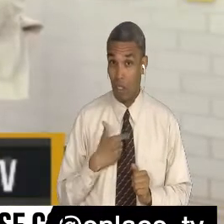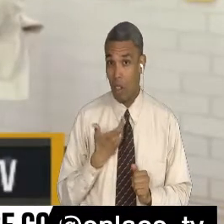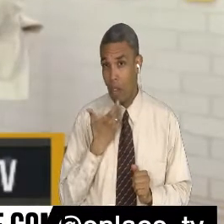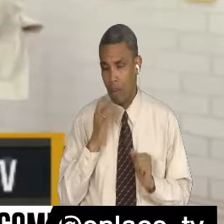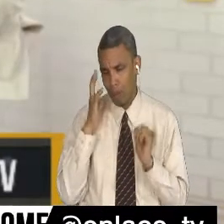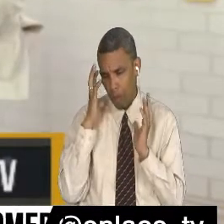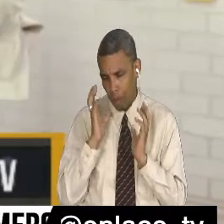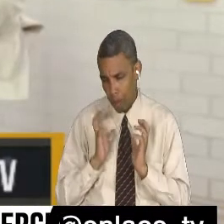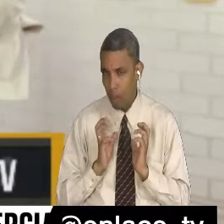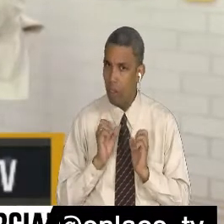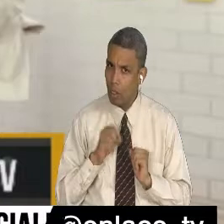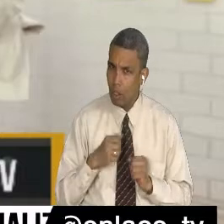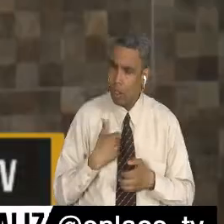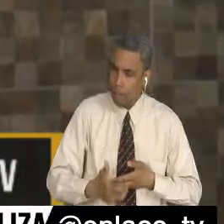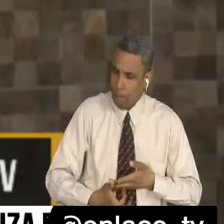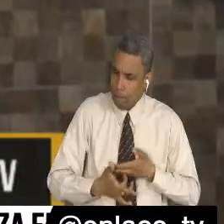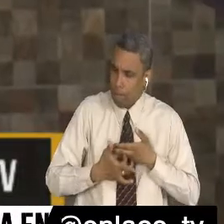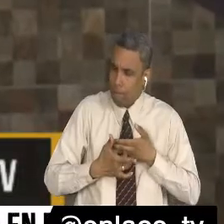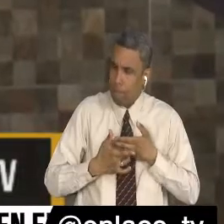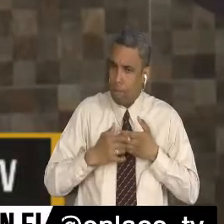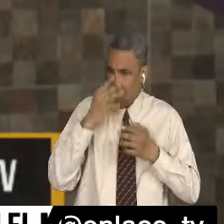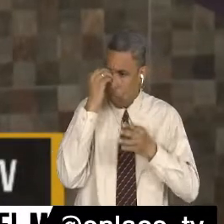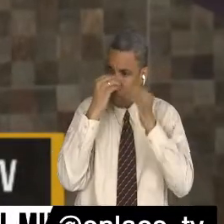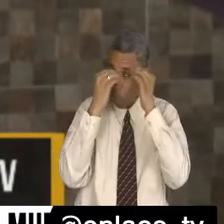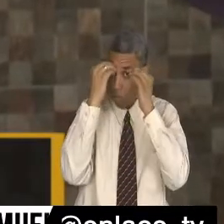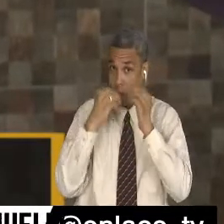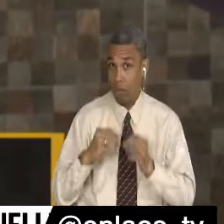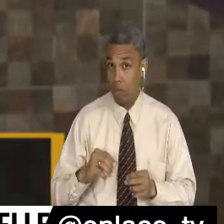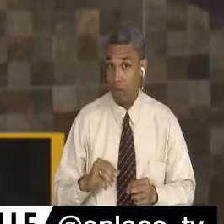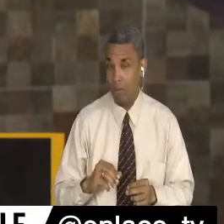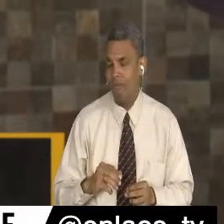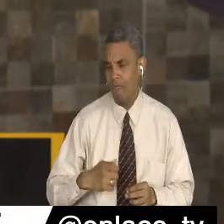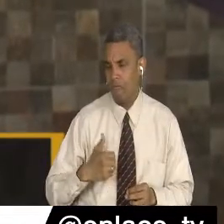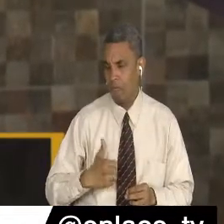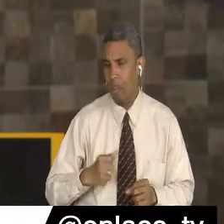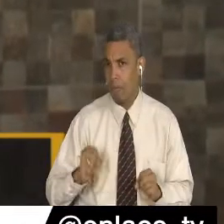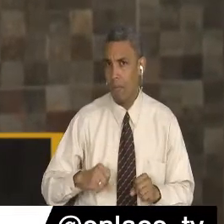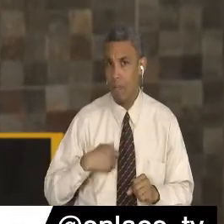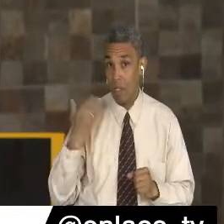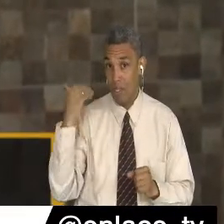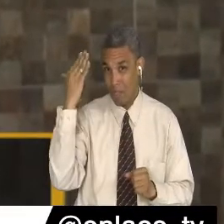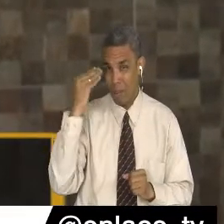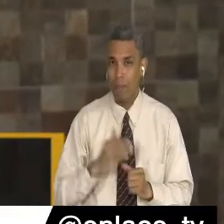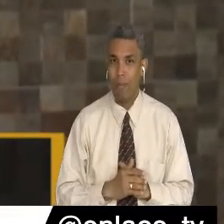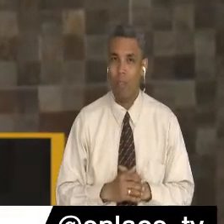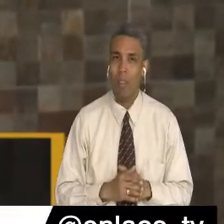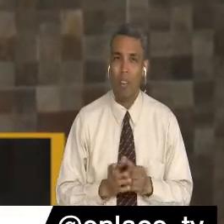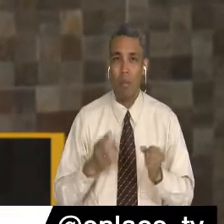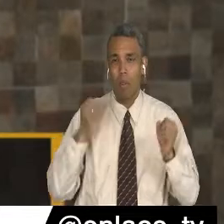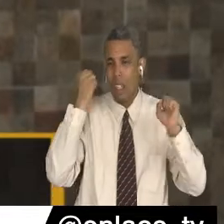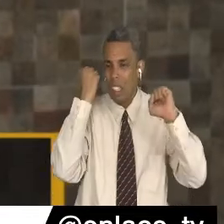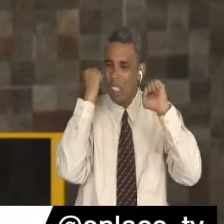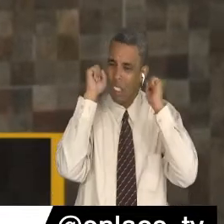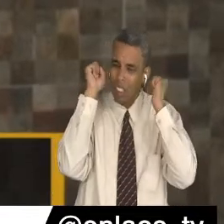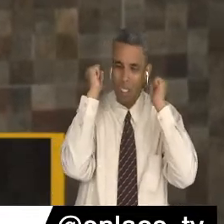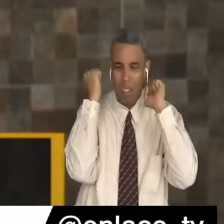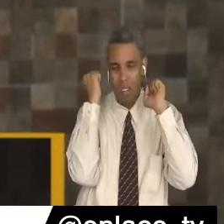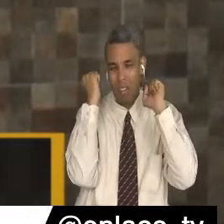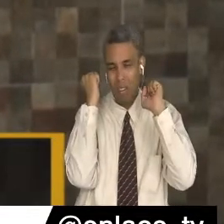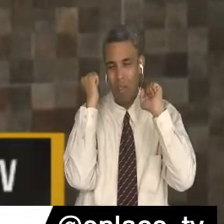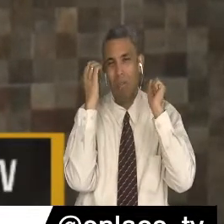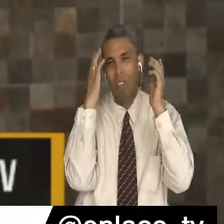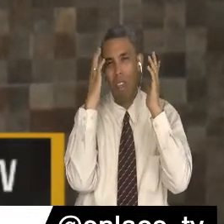recuperar la esperanza y el amor. En este tiempo donde muchas veces las personas han llegado a caer en lo que se llama la desesperanza aprendida, nosotros